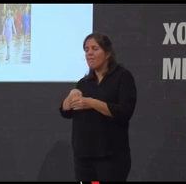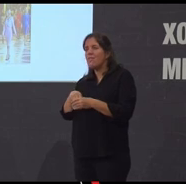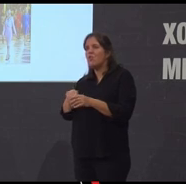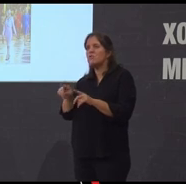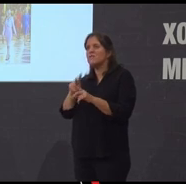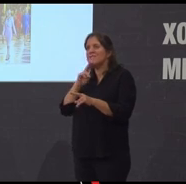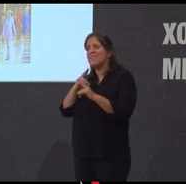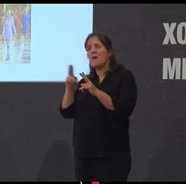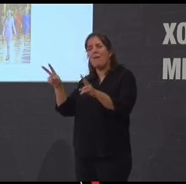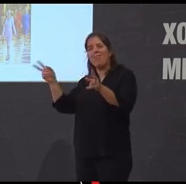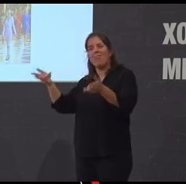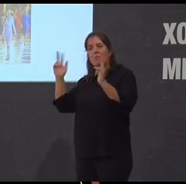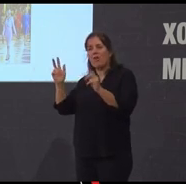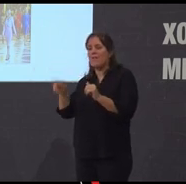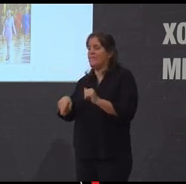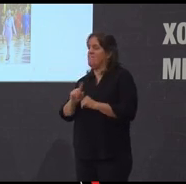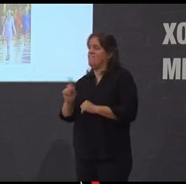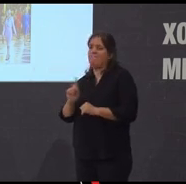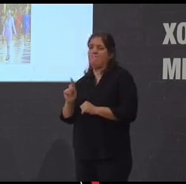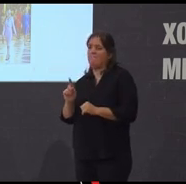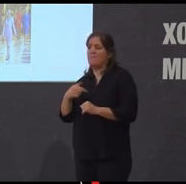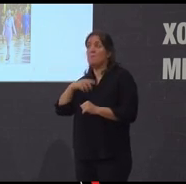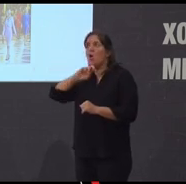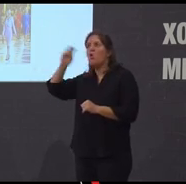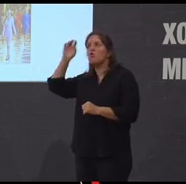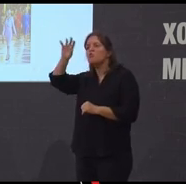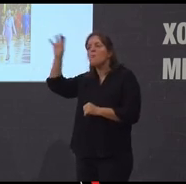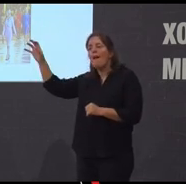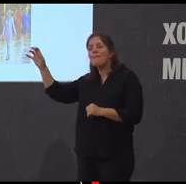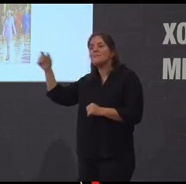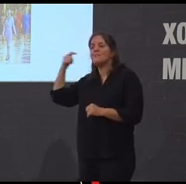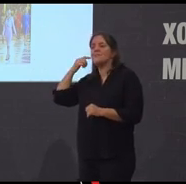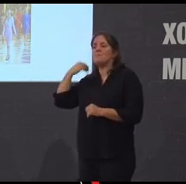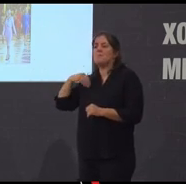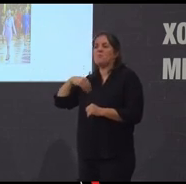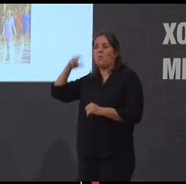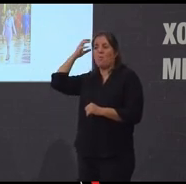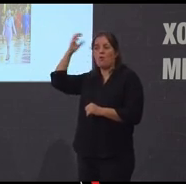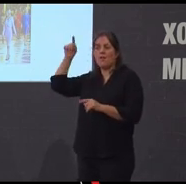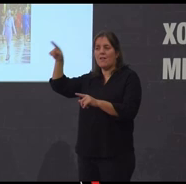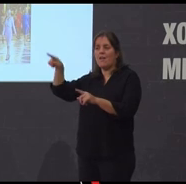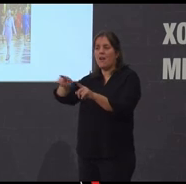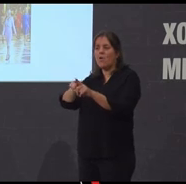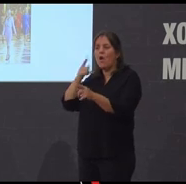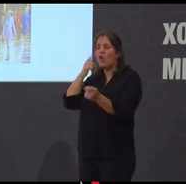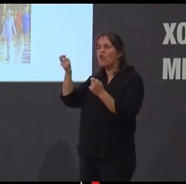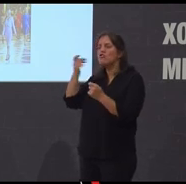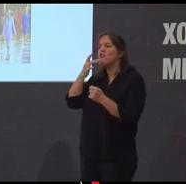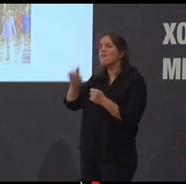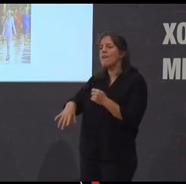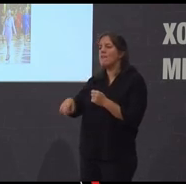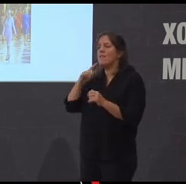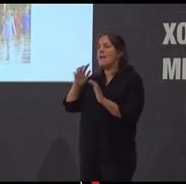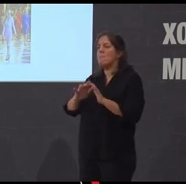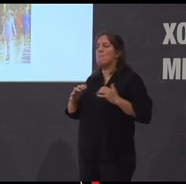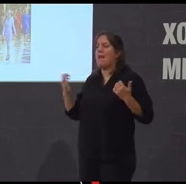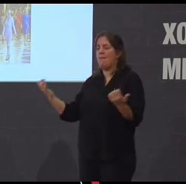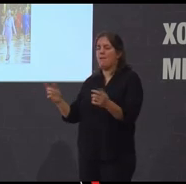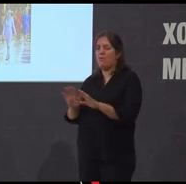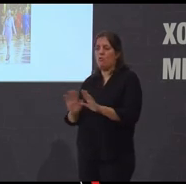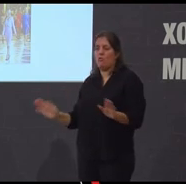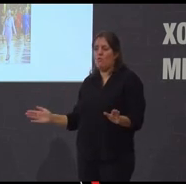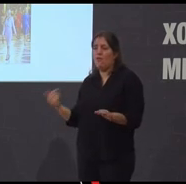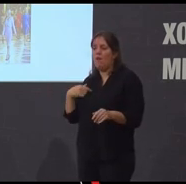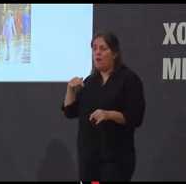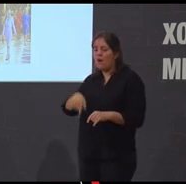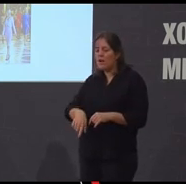logo, a monarquía en outros países está sometida ao control parlamentario. E aquí vai o